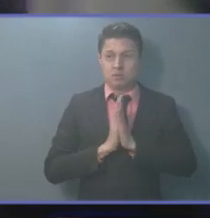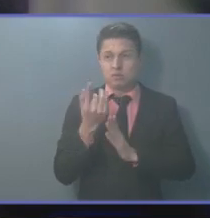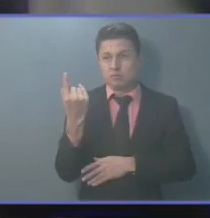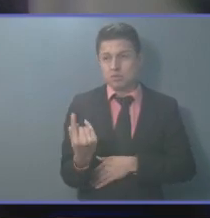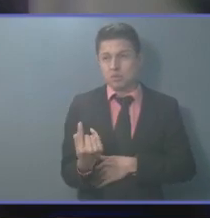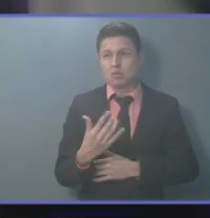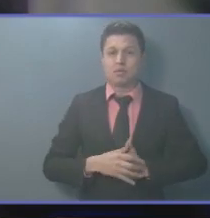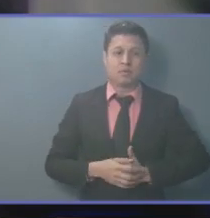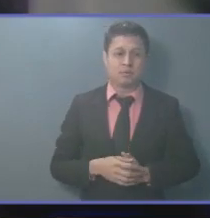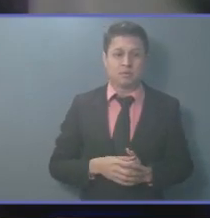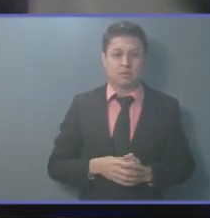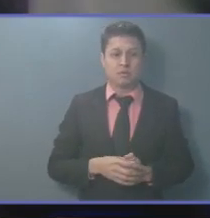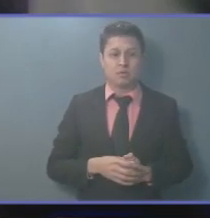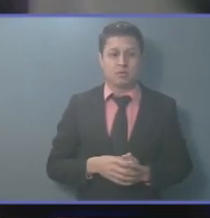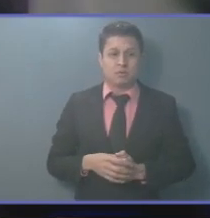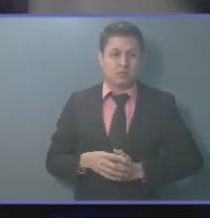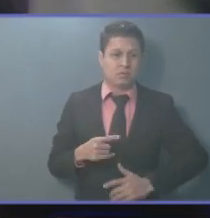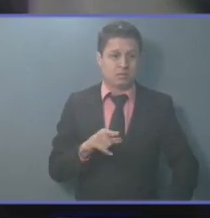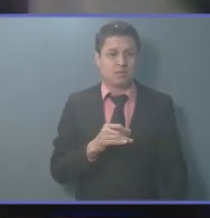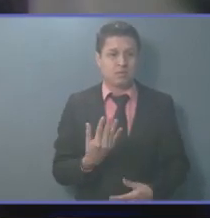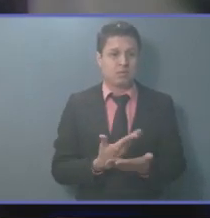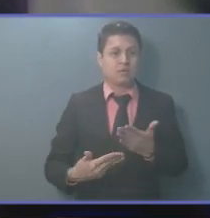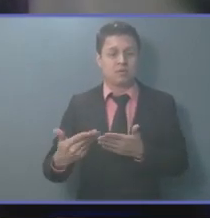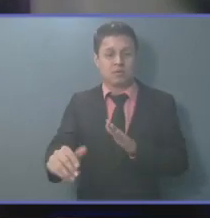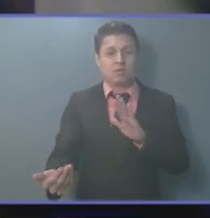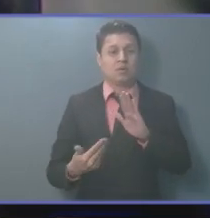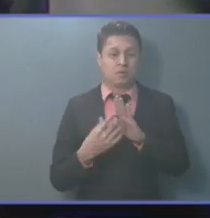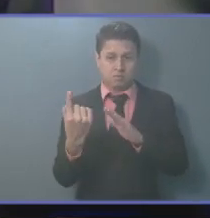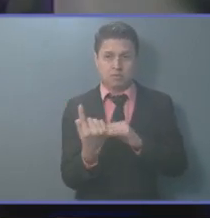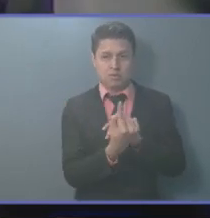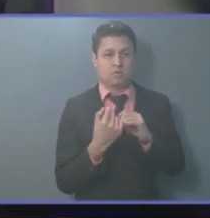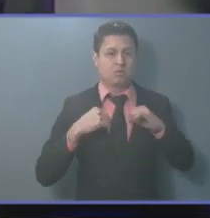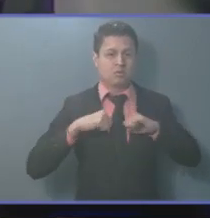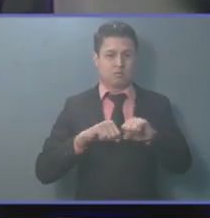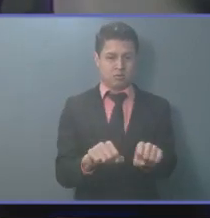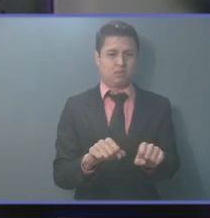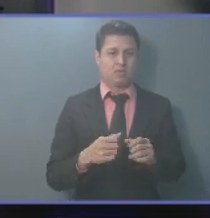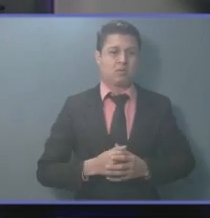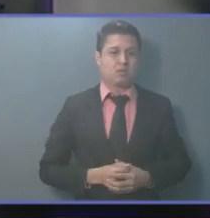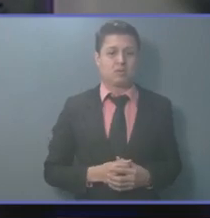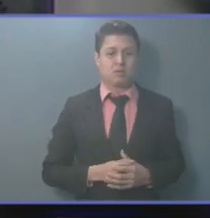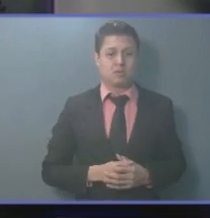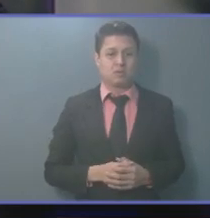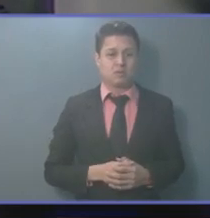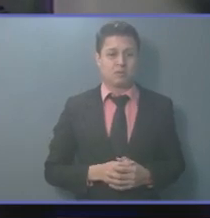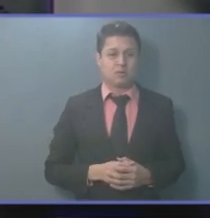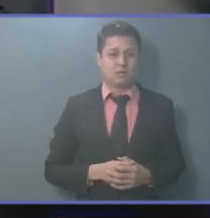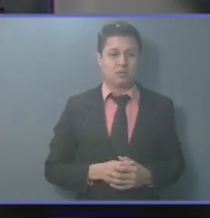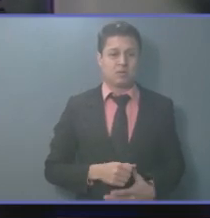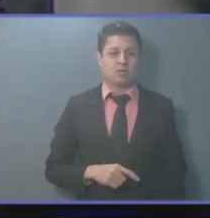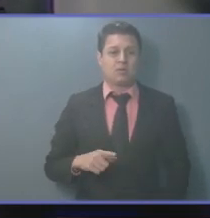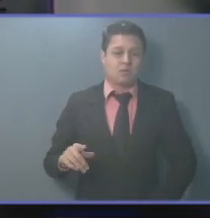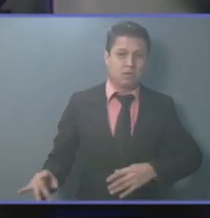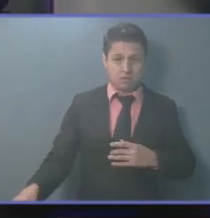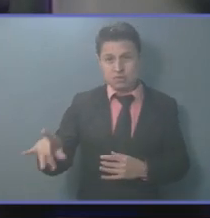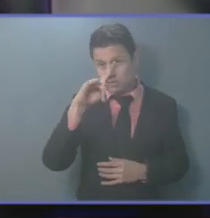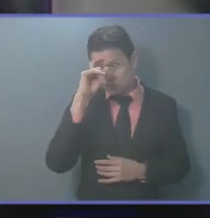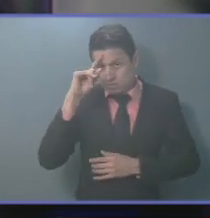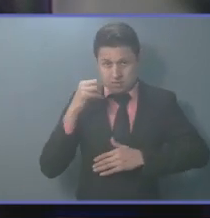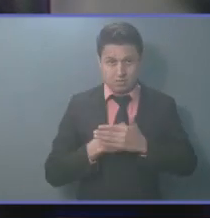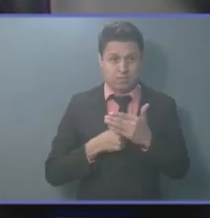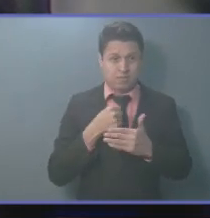está luchando contra la muerte luchando